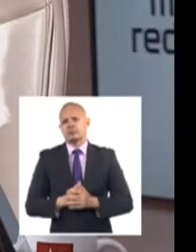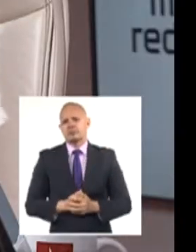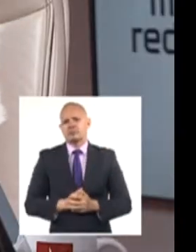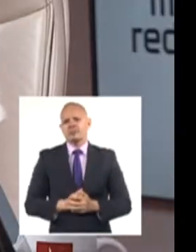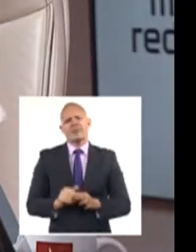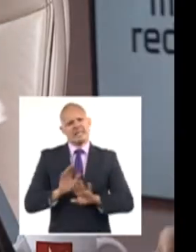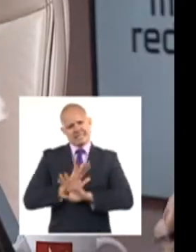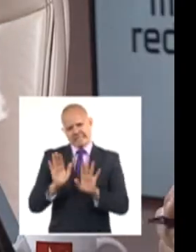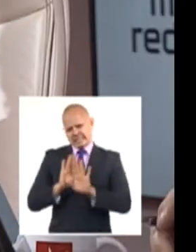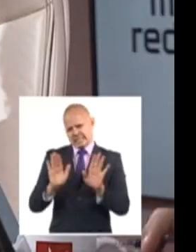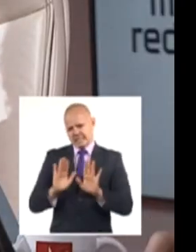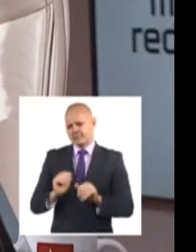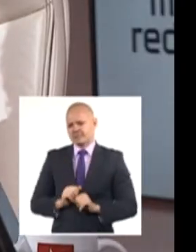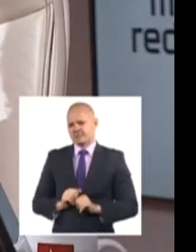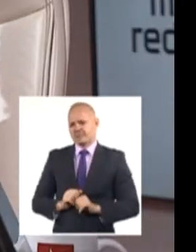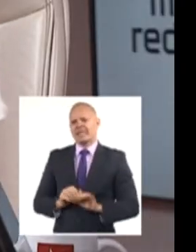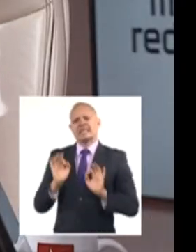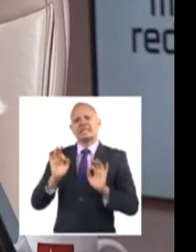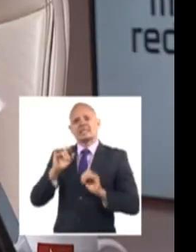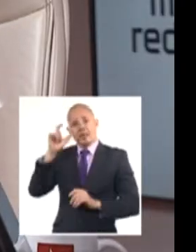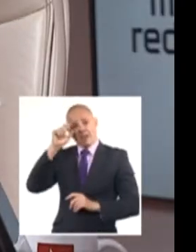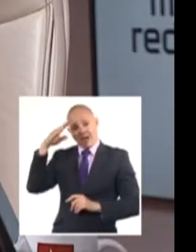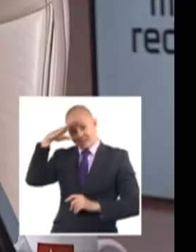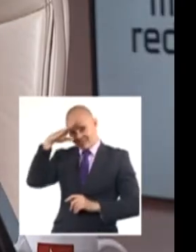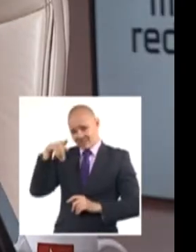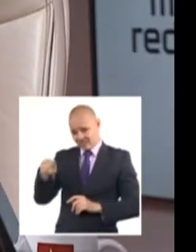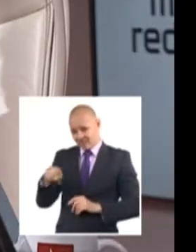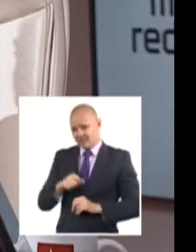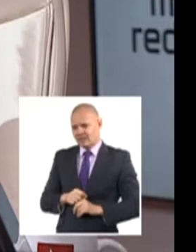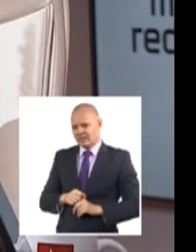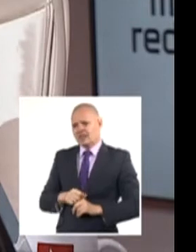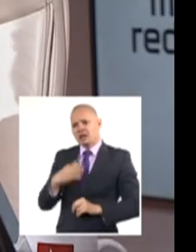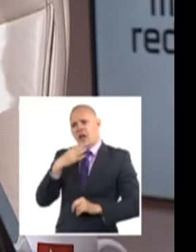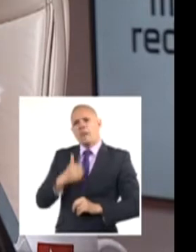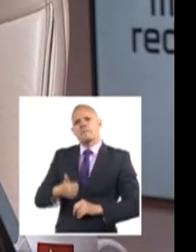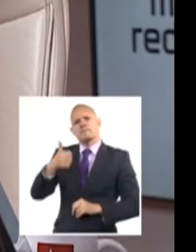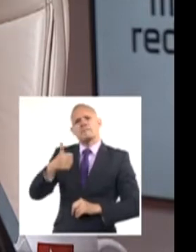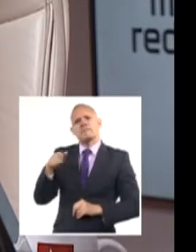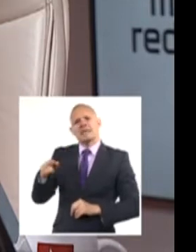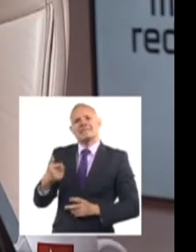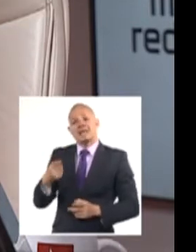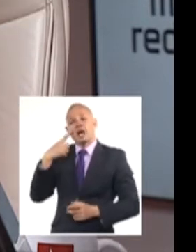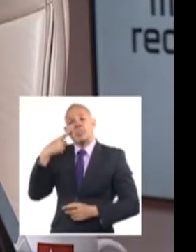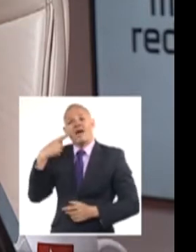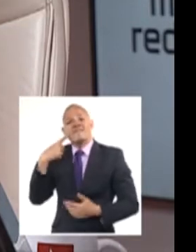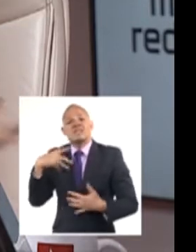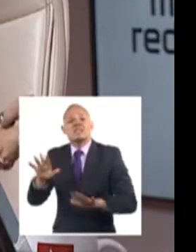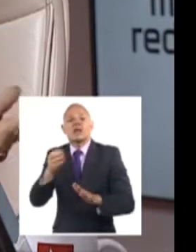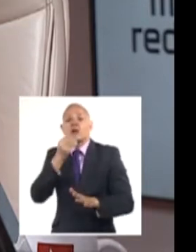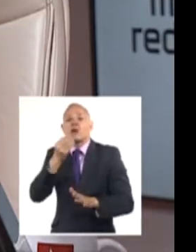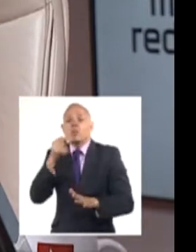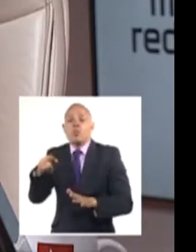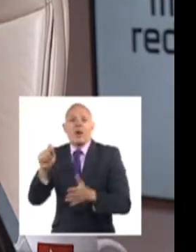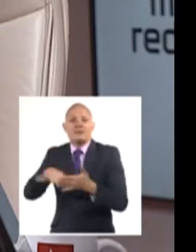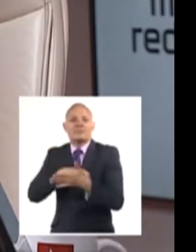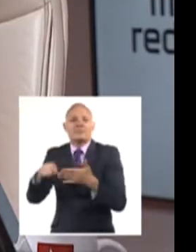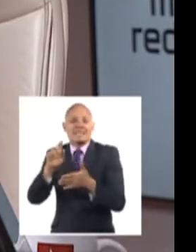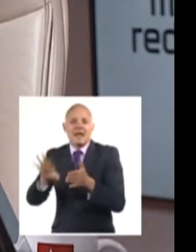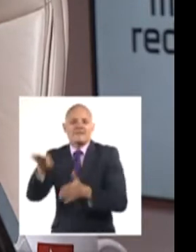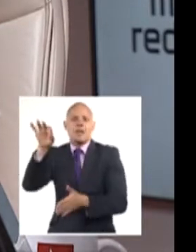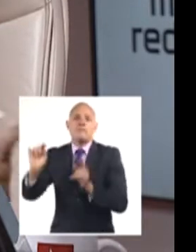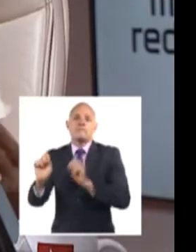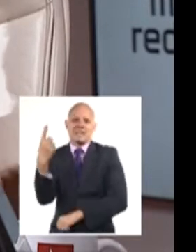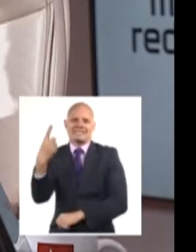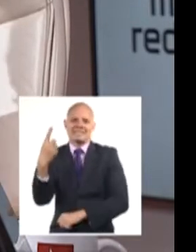expertos siempre estuvo por ganar en primero por us 3 el esfuerzo de ganar en primera vuelta entre la vuelta se gana en colombia como en muchos lugares con el